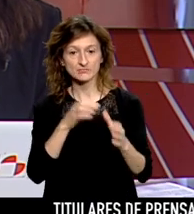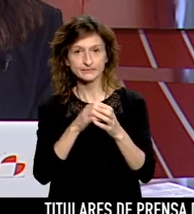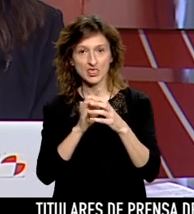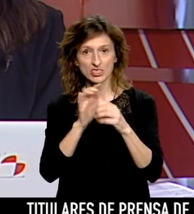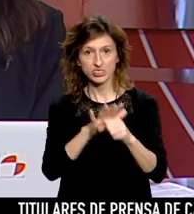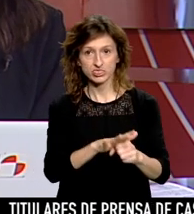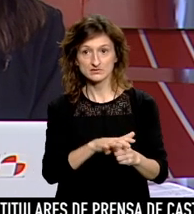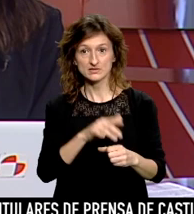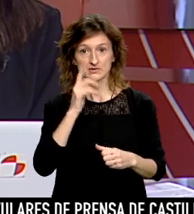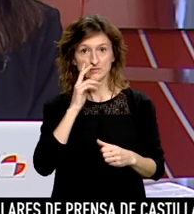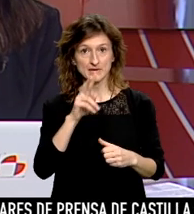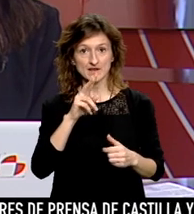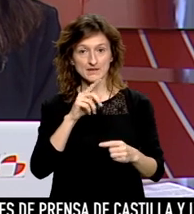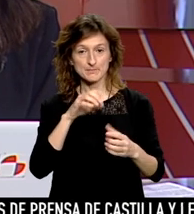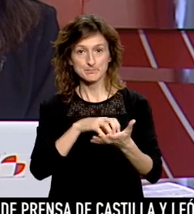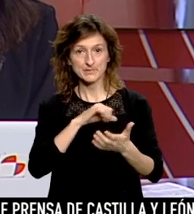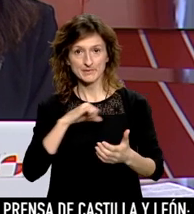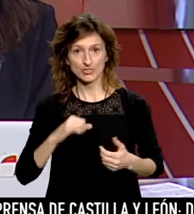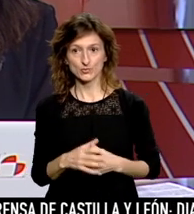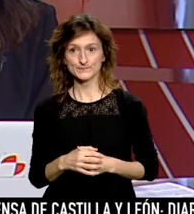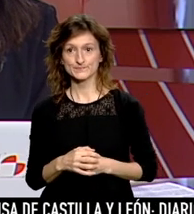guetos y señalaba así a los centros privados.